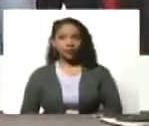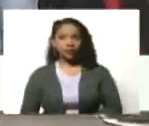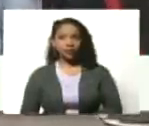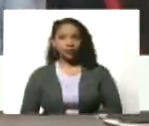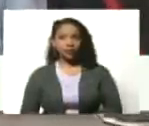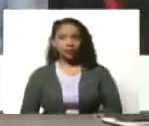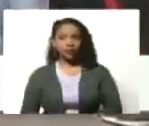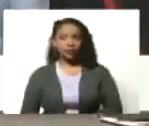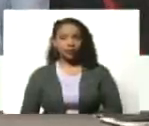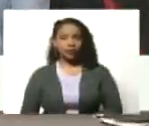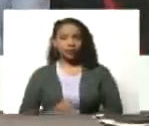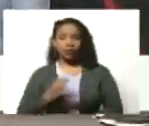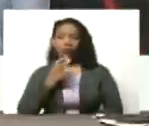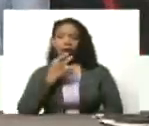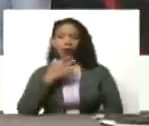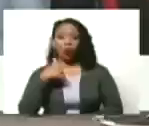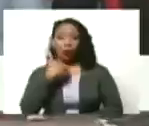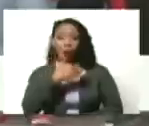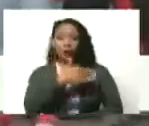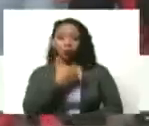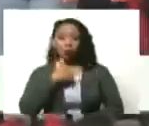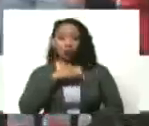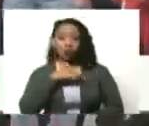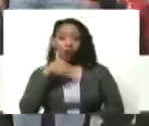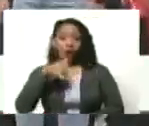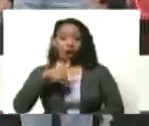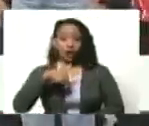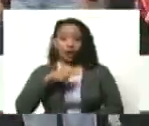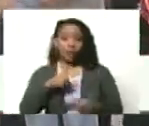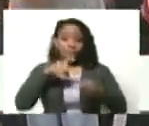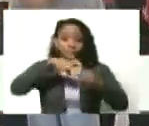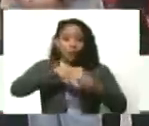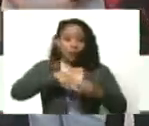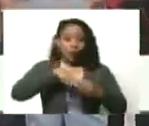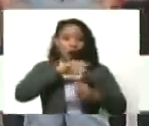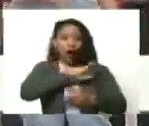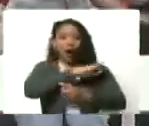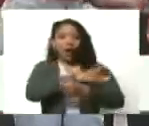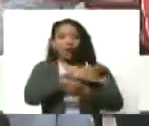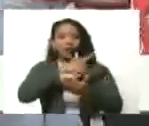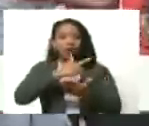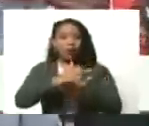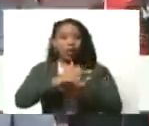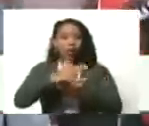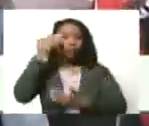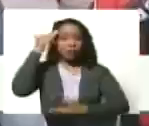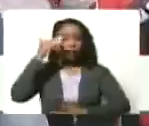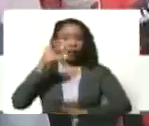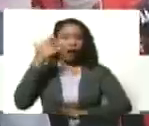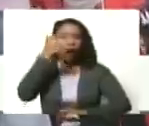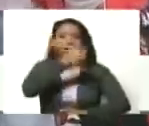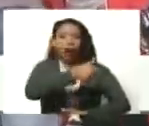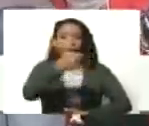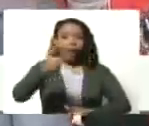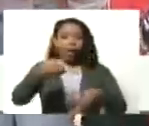Cuando uno está en la Fuerza Armada, cada batallón tiene